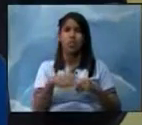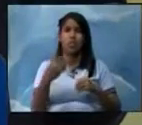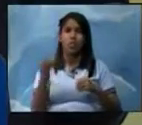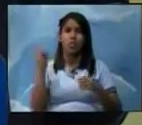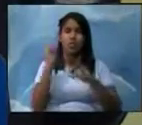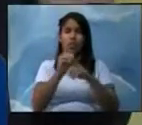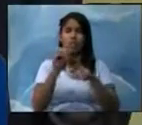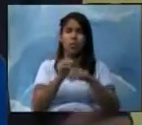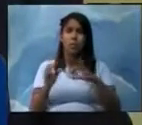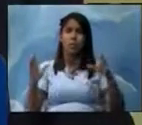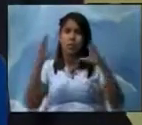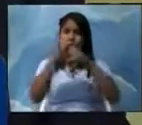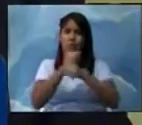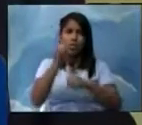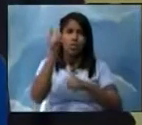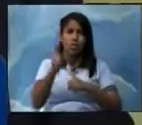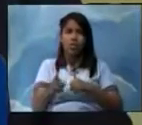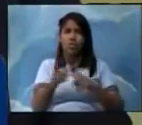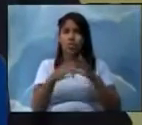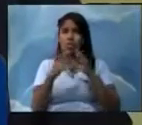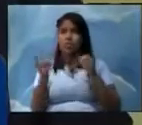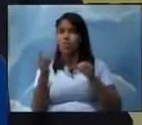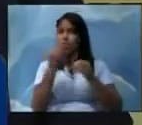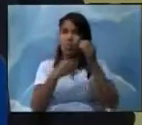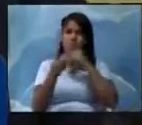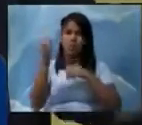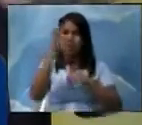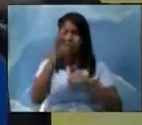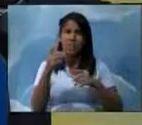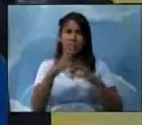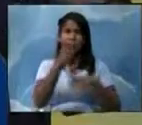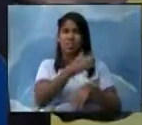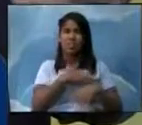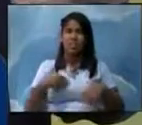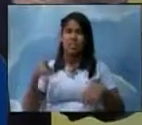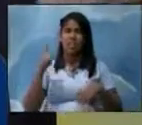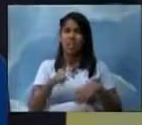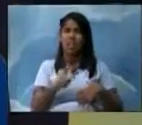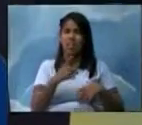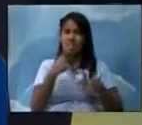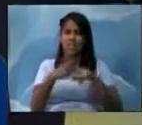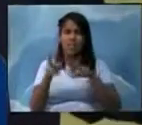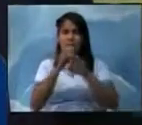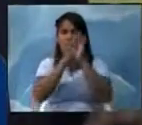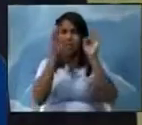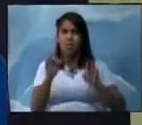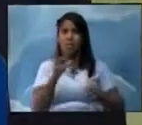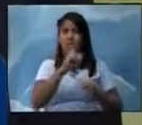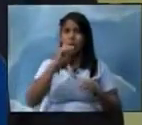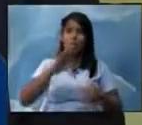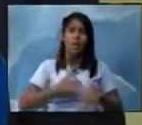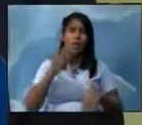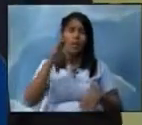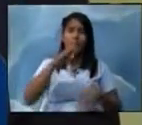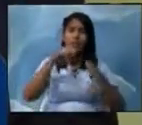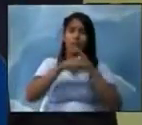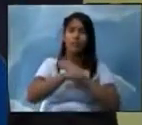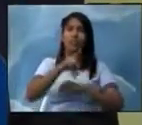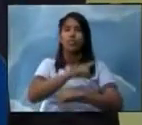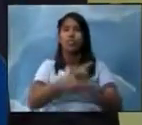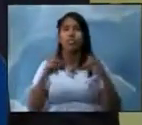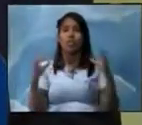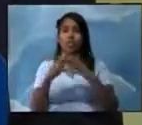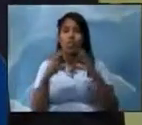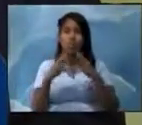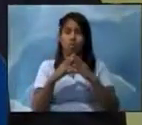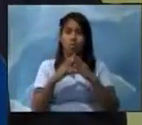que los llamaban a los puros Esos son los puros esos no comen cerdos esos quieren andar en diferentes maneras no pueden estar dentro del